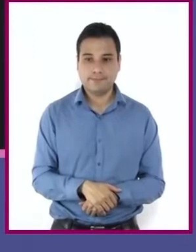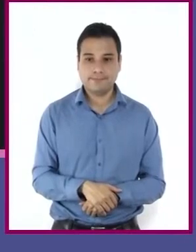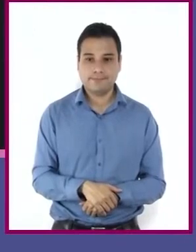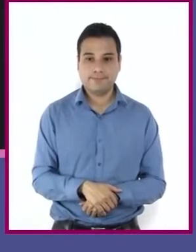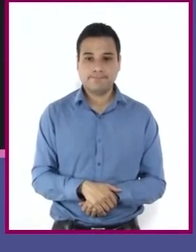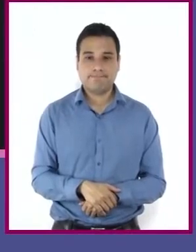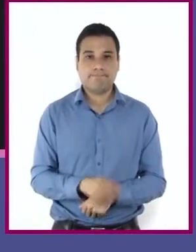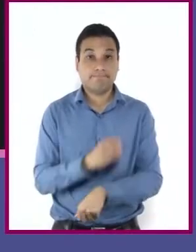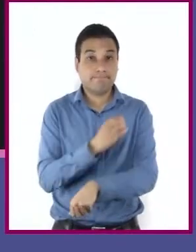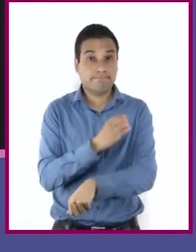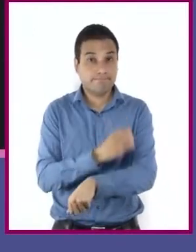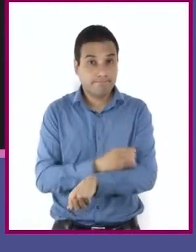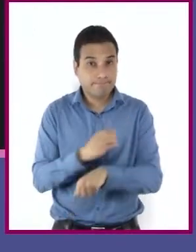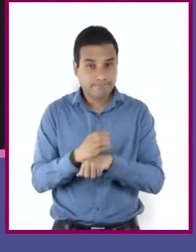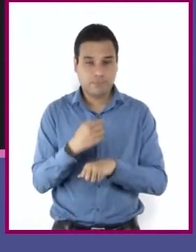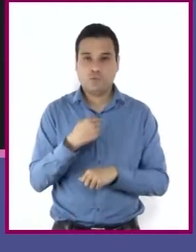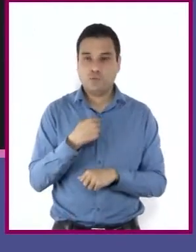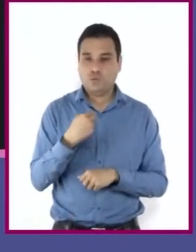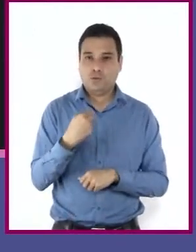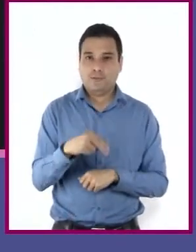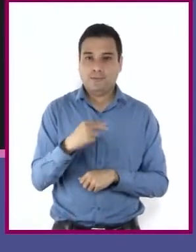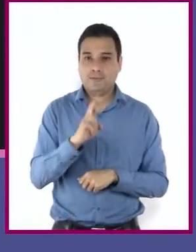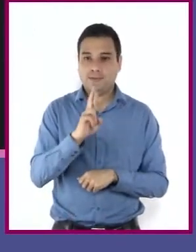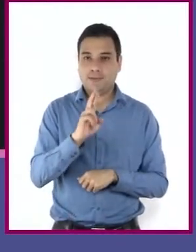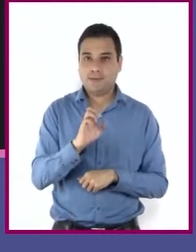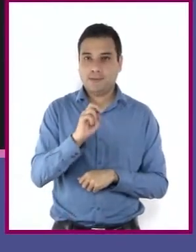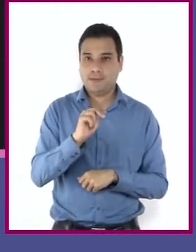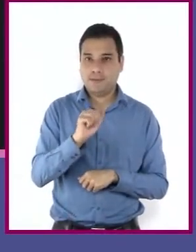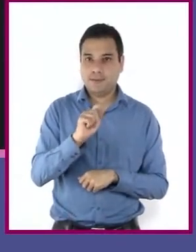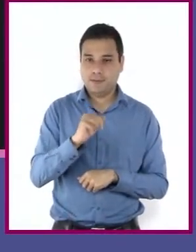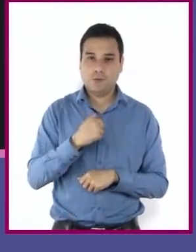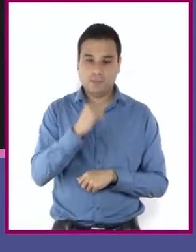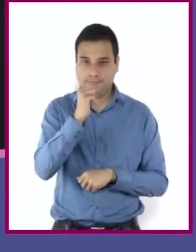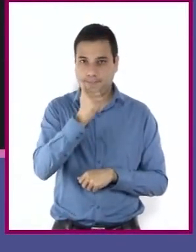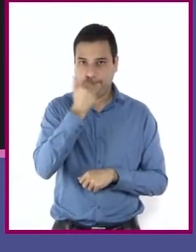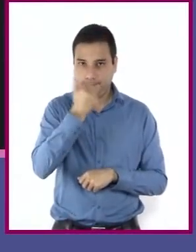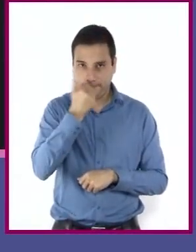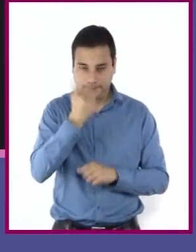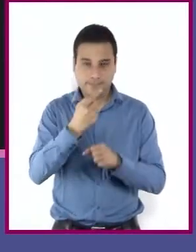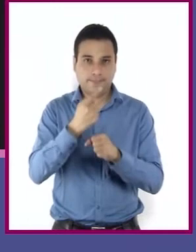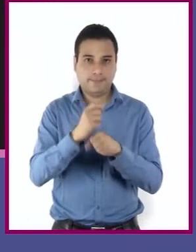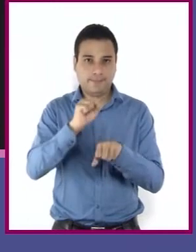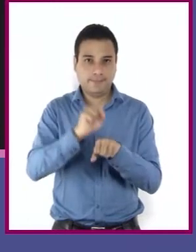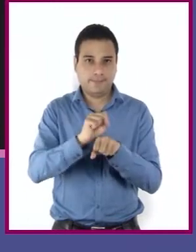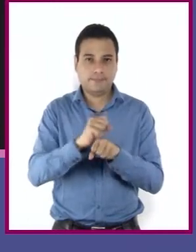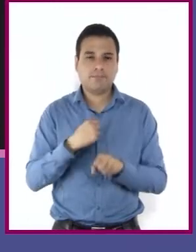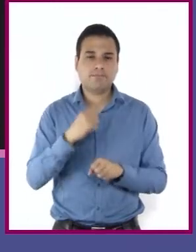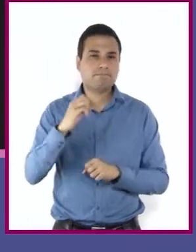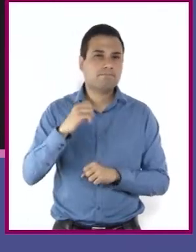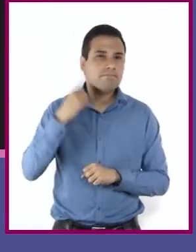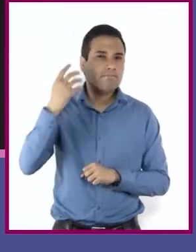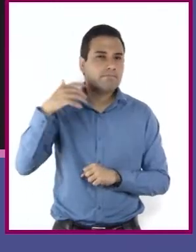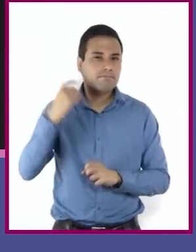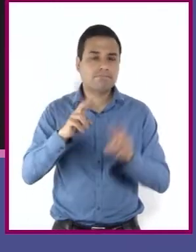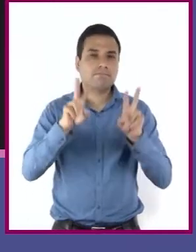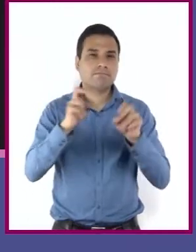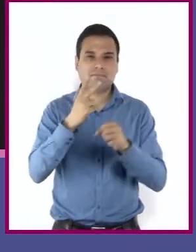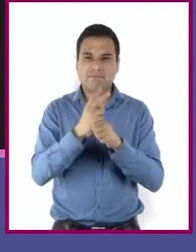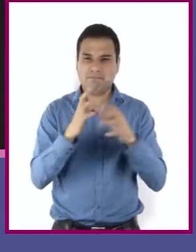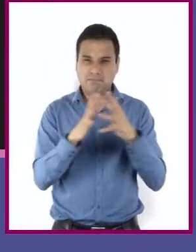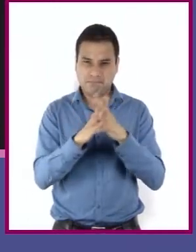Compañeras y compañeros, mi nombre es Renata Pichardo, soy alumna de primero de secundaria y les voy a exponer sobre la Segunda Guerra